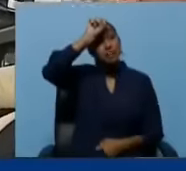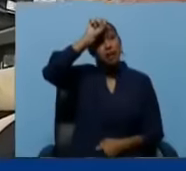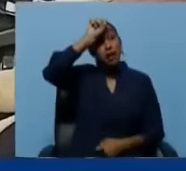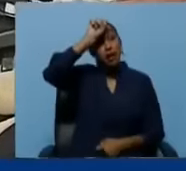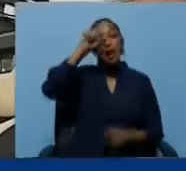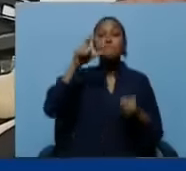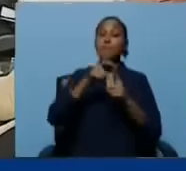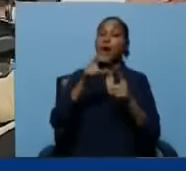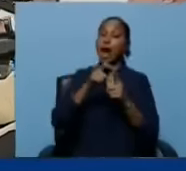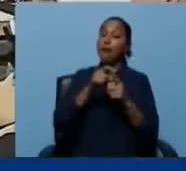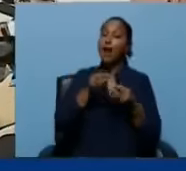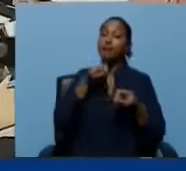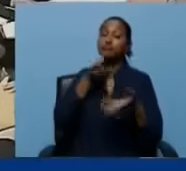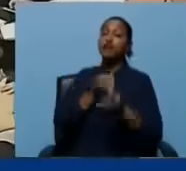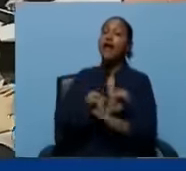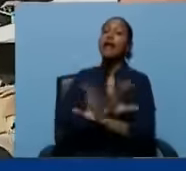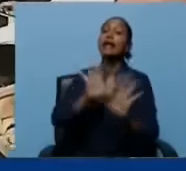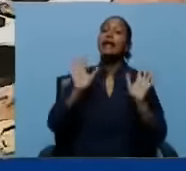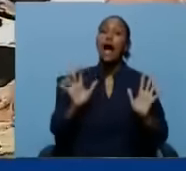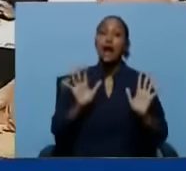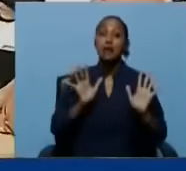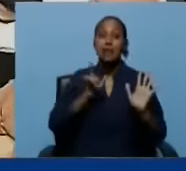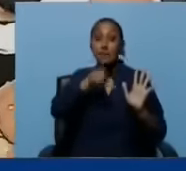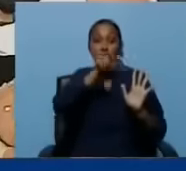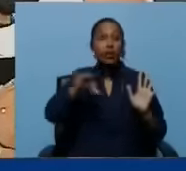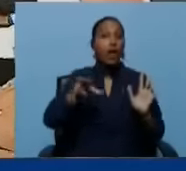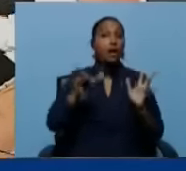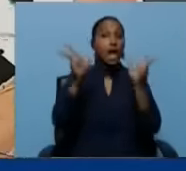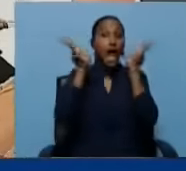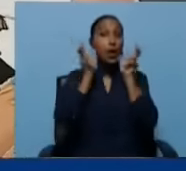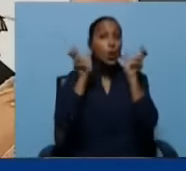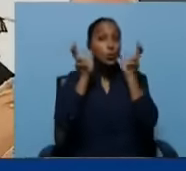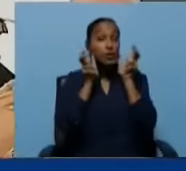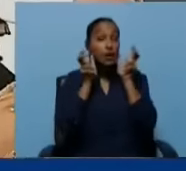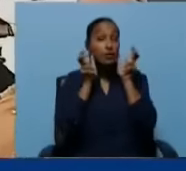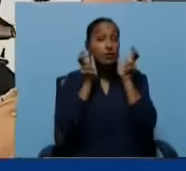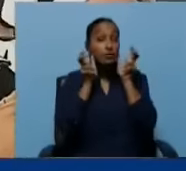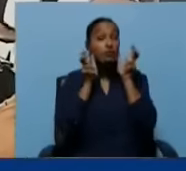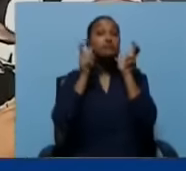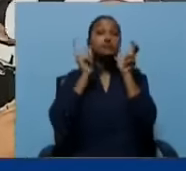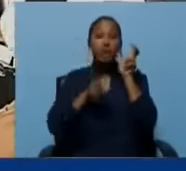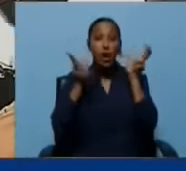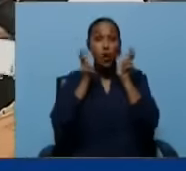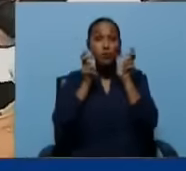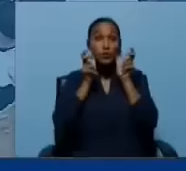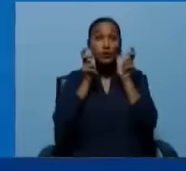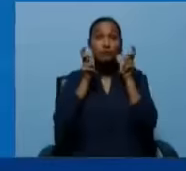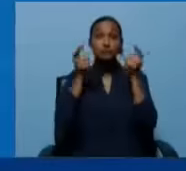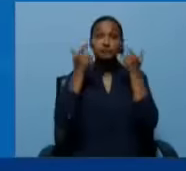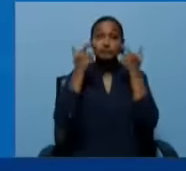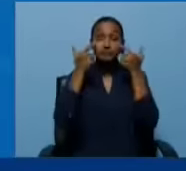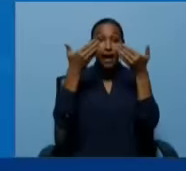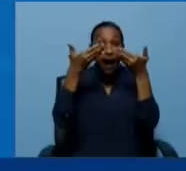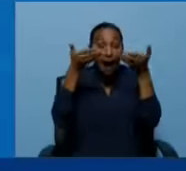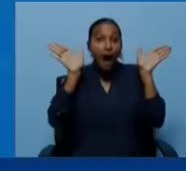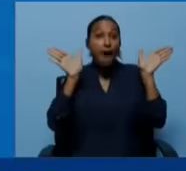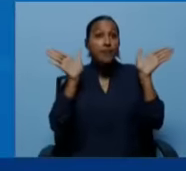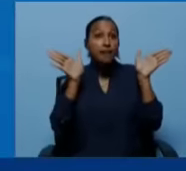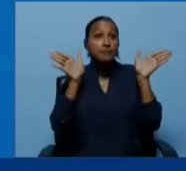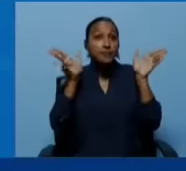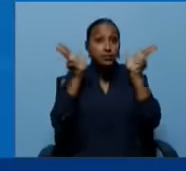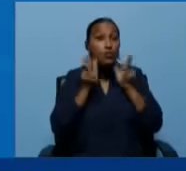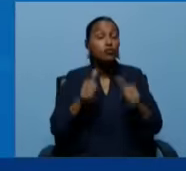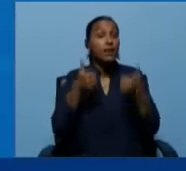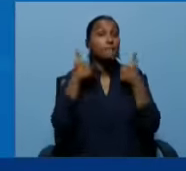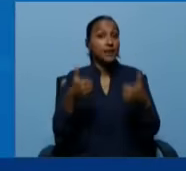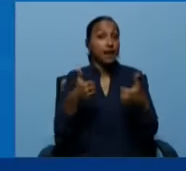palabras claras. El que tenga oído, que los abra y escuche bien.